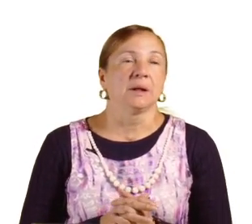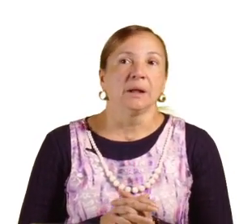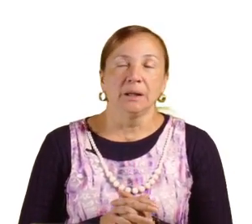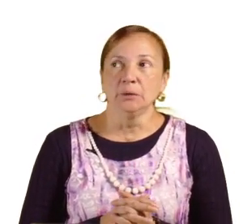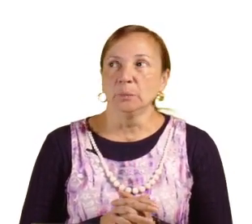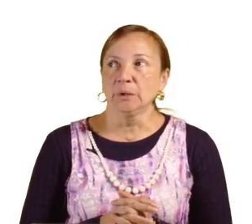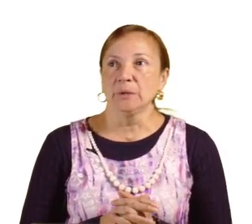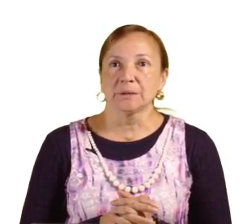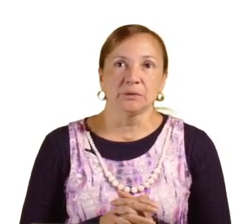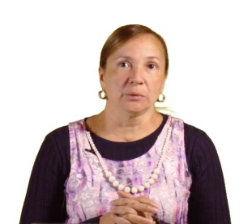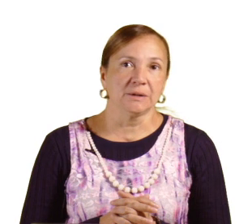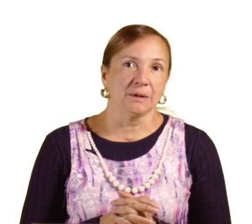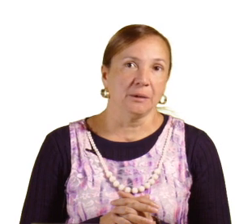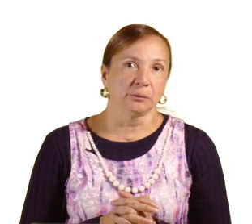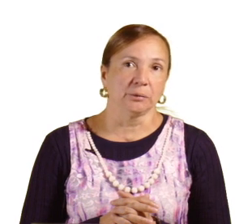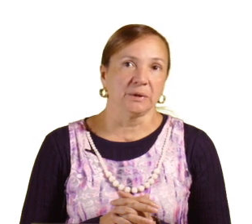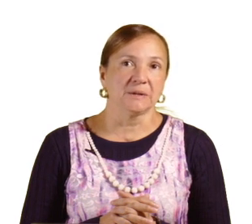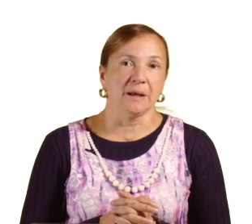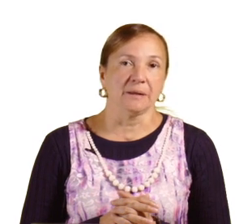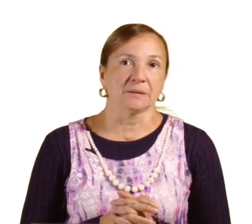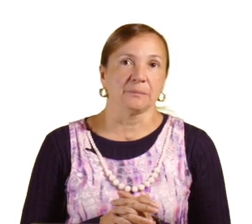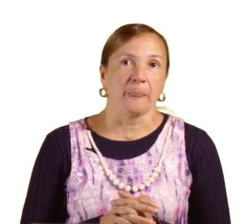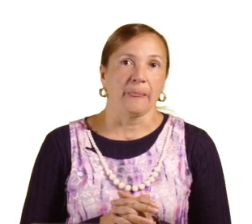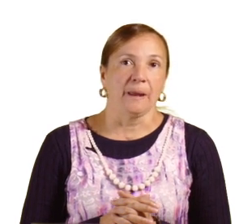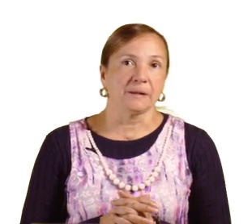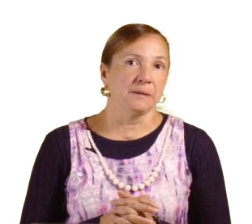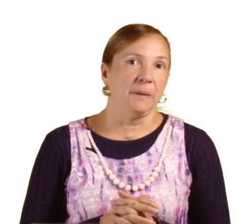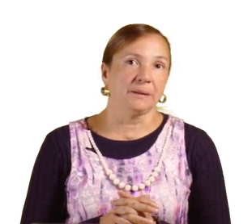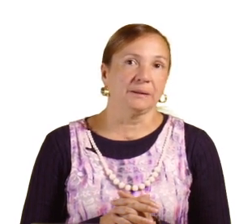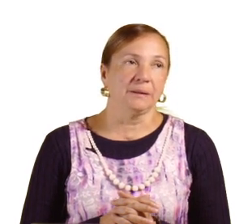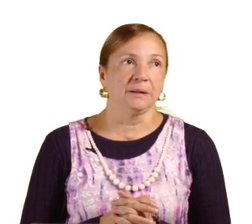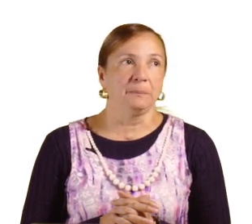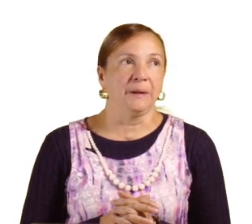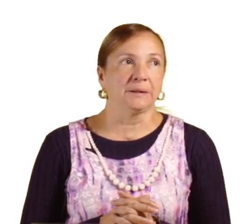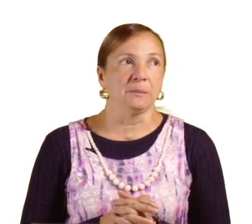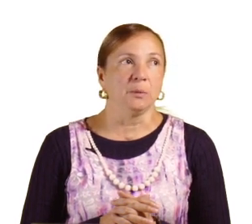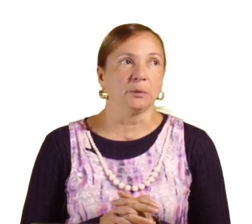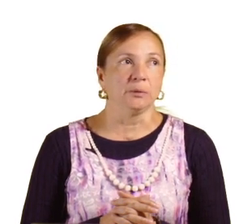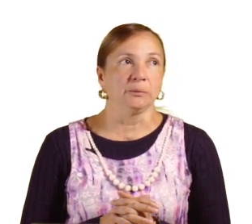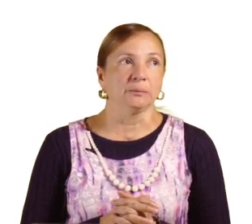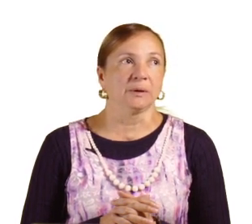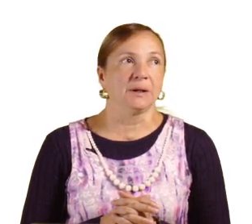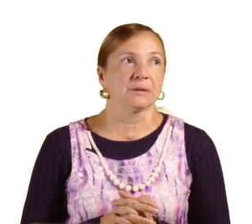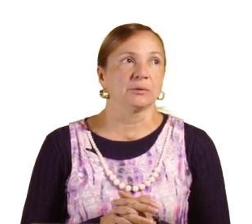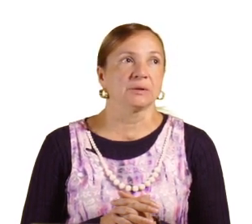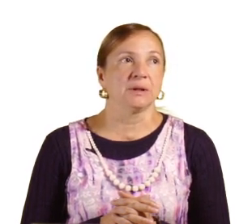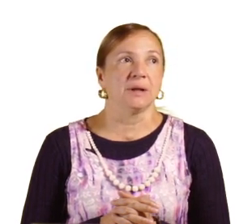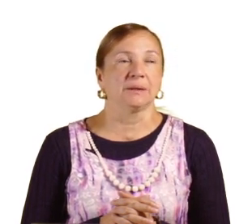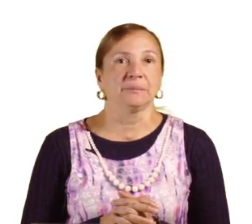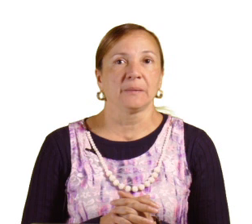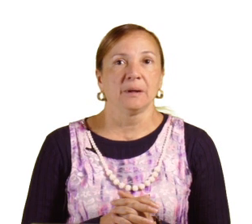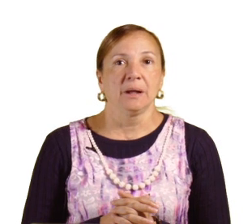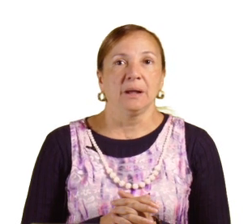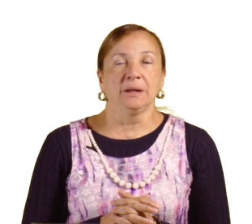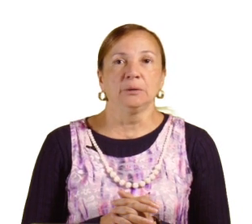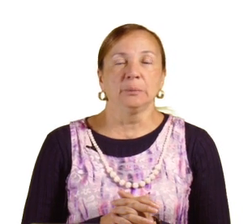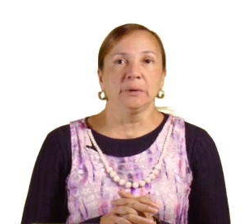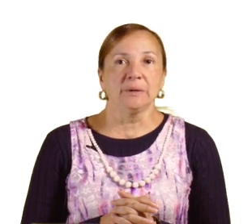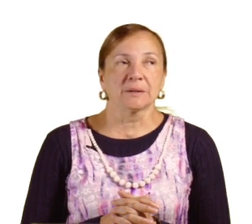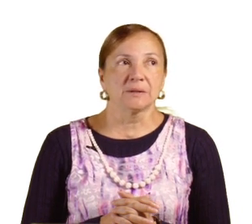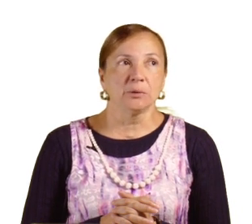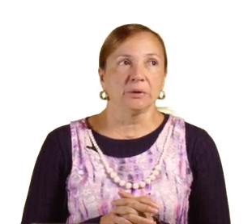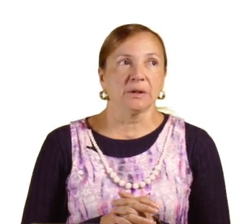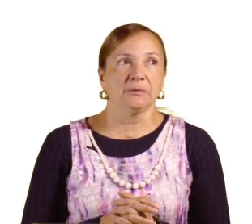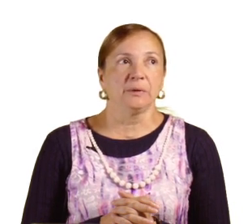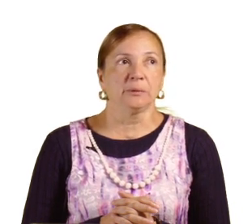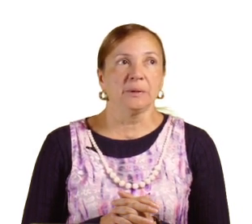notas. El número de acciones autorizadas hace parte del patrimonio de la sociedad. El número